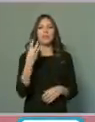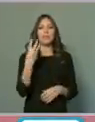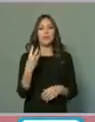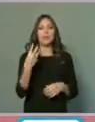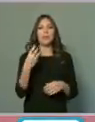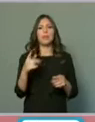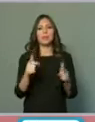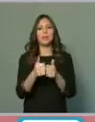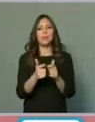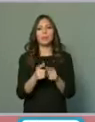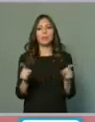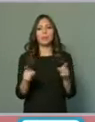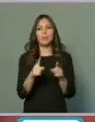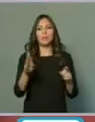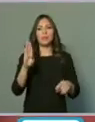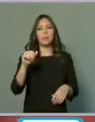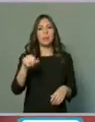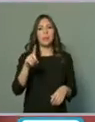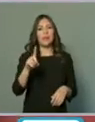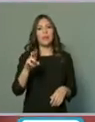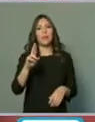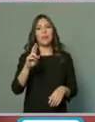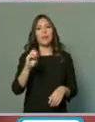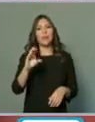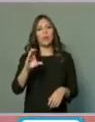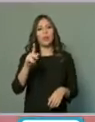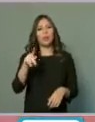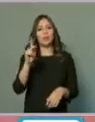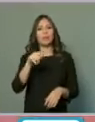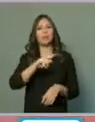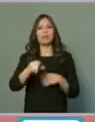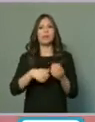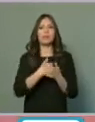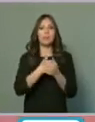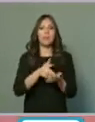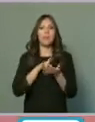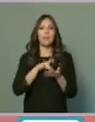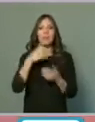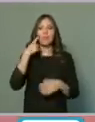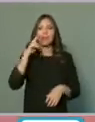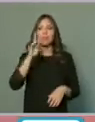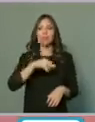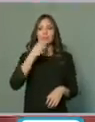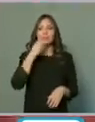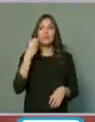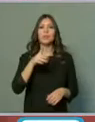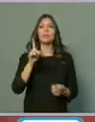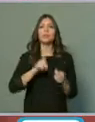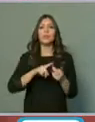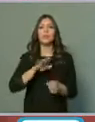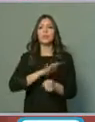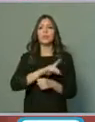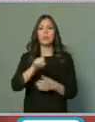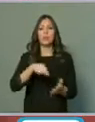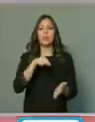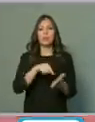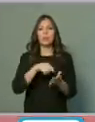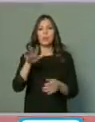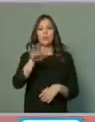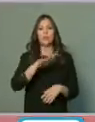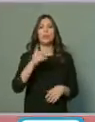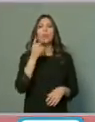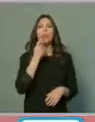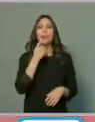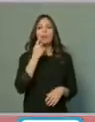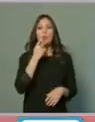de Mad Rock que van a estar acompañando a Tricot, porque la verdad es que sí no es cualquier cosa. Claro, está ¿y dónde van a padrísimo. estar entonces? Van a estar en